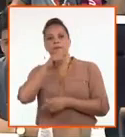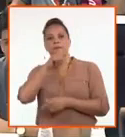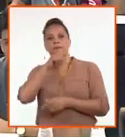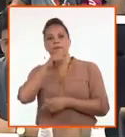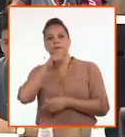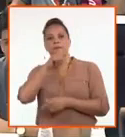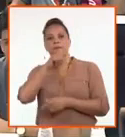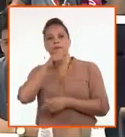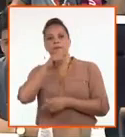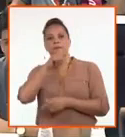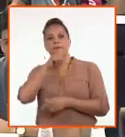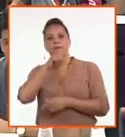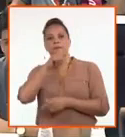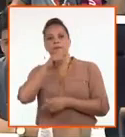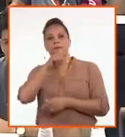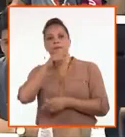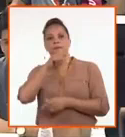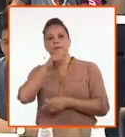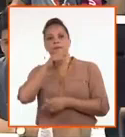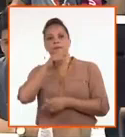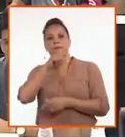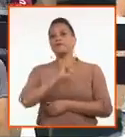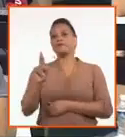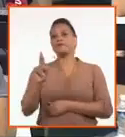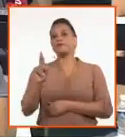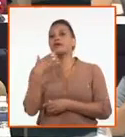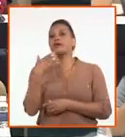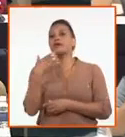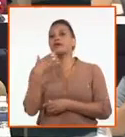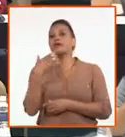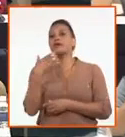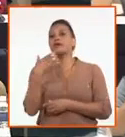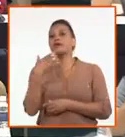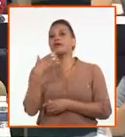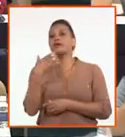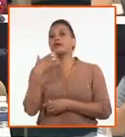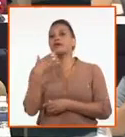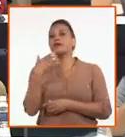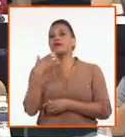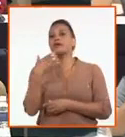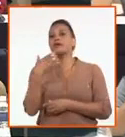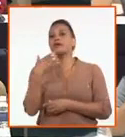y sus abuelos. La revolución es una obra inacabada